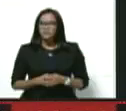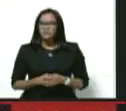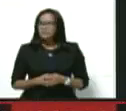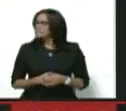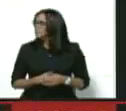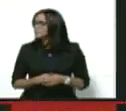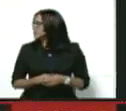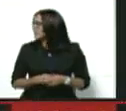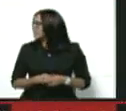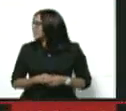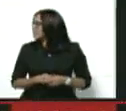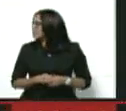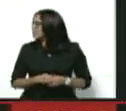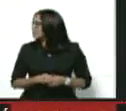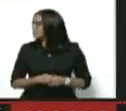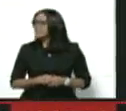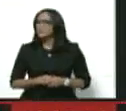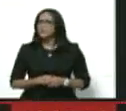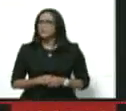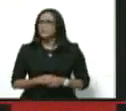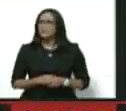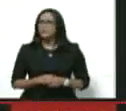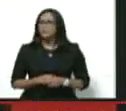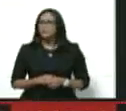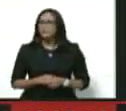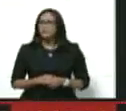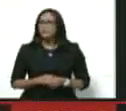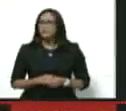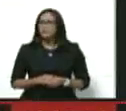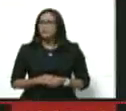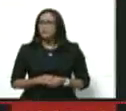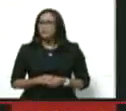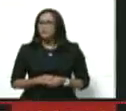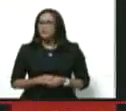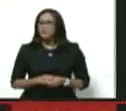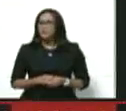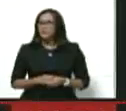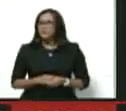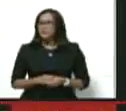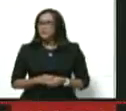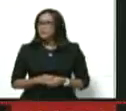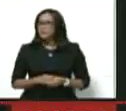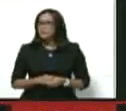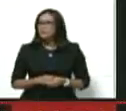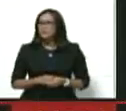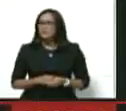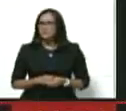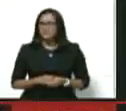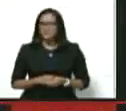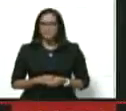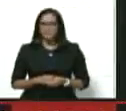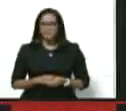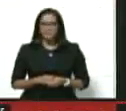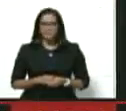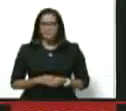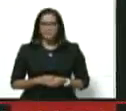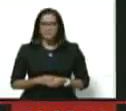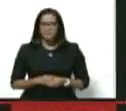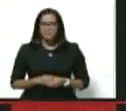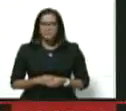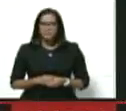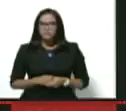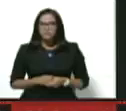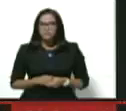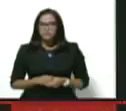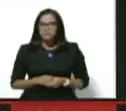va a la vanguardia de programas para defender la verdad, defender a nuestro país, que